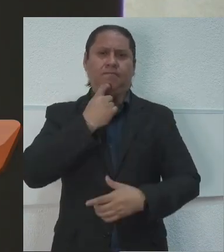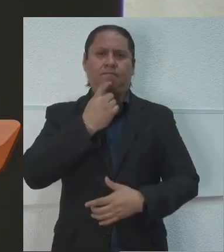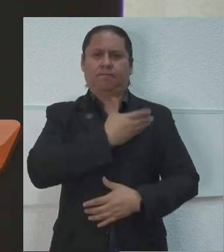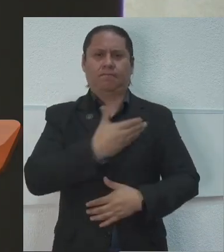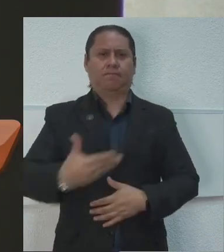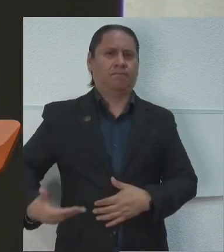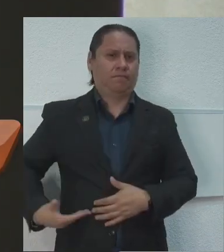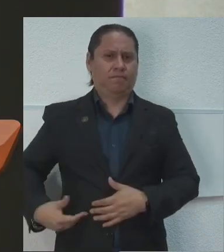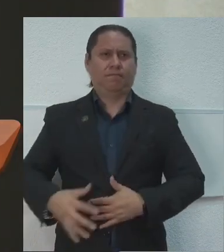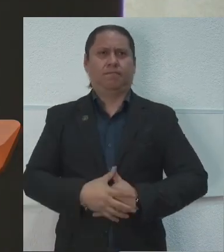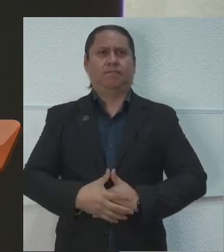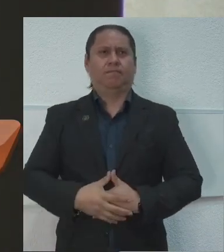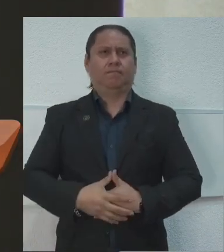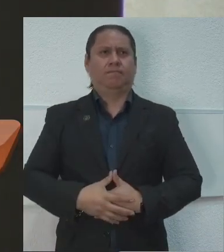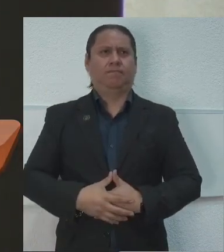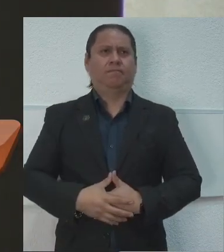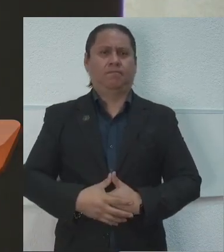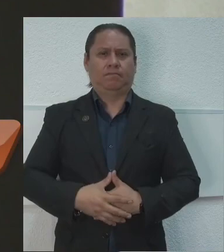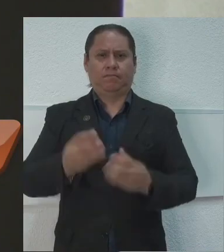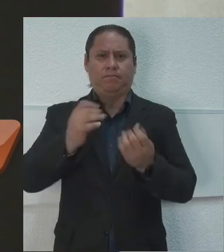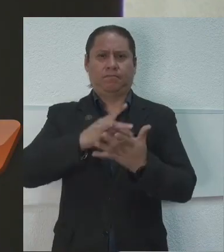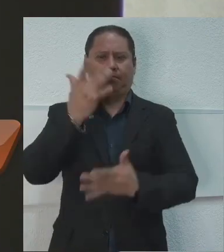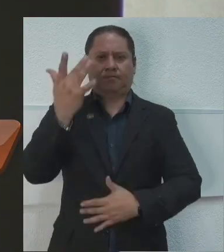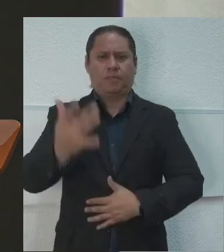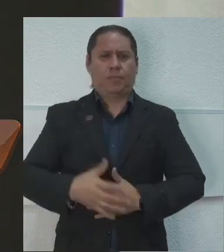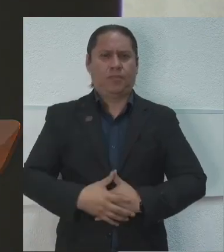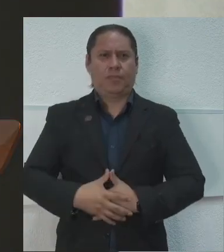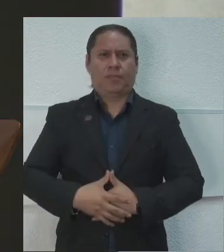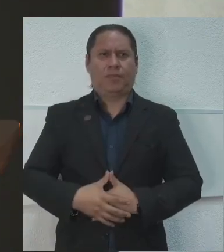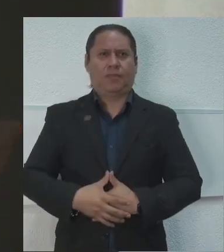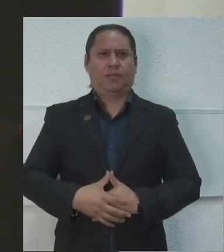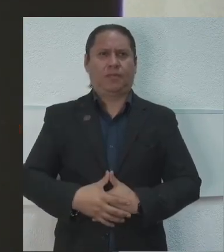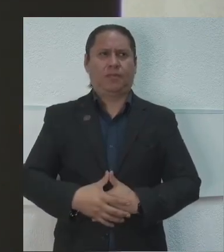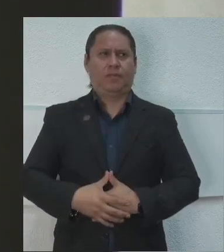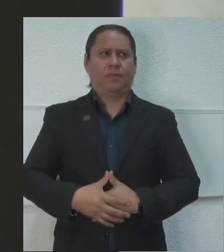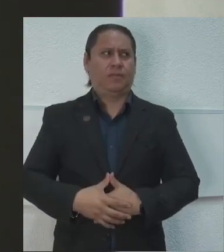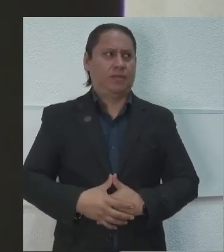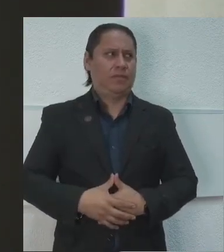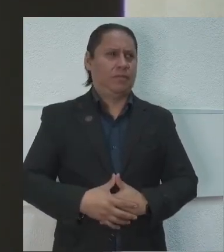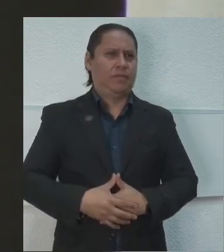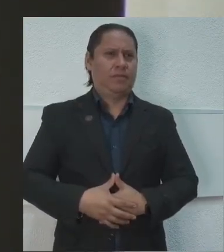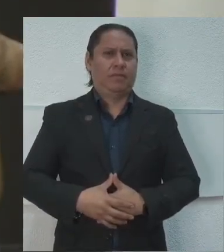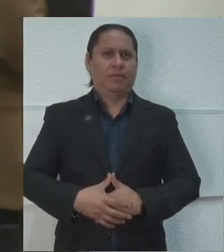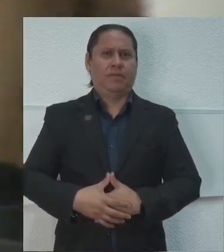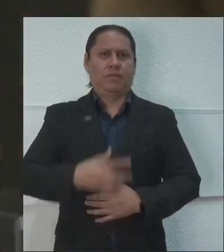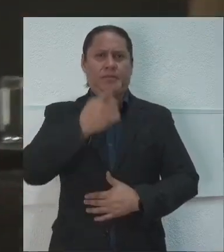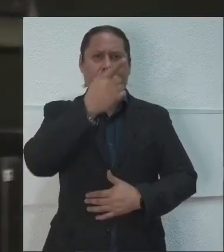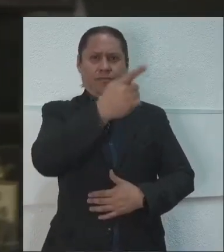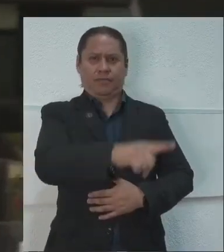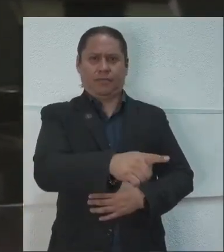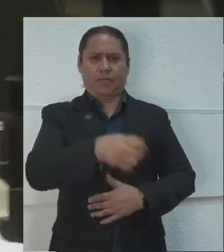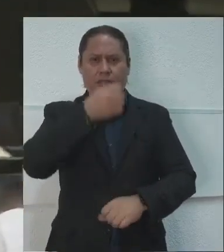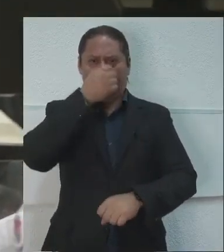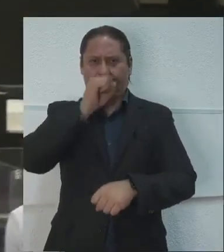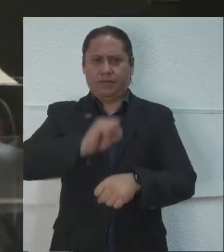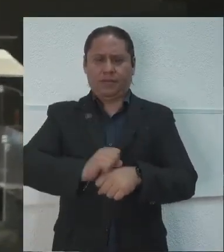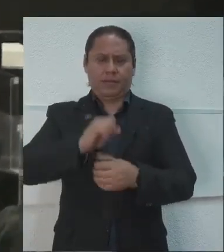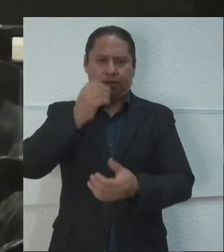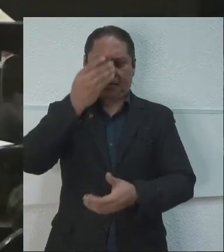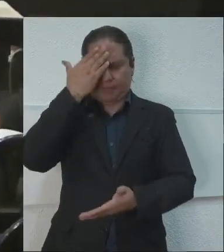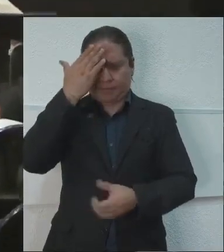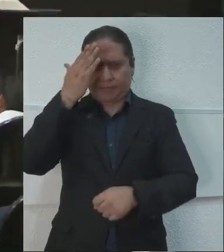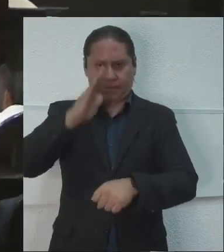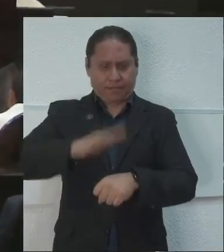presidente Andrés Manuel López Obrador. Muchas gracias. Es cuanto, diputada presidenta. Se instruye a la Secretaría a tomar nota de lo